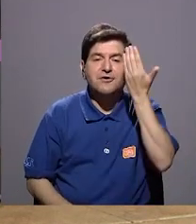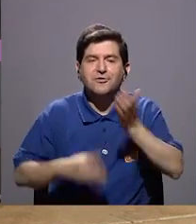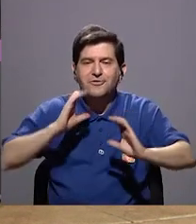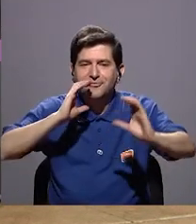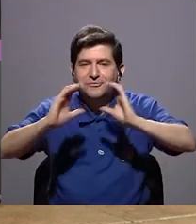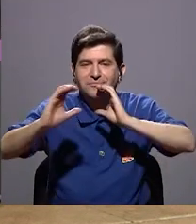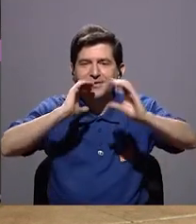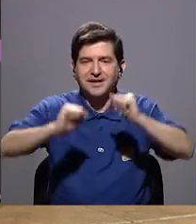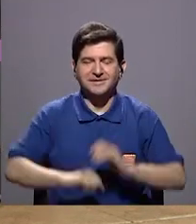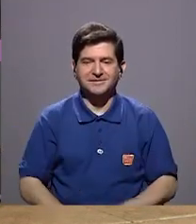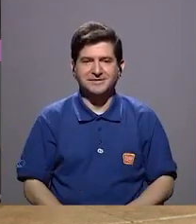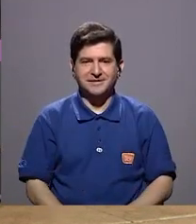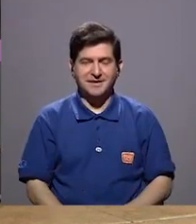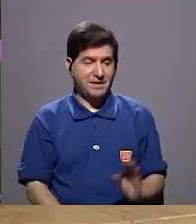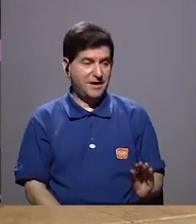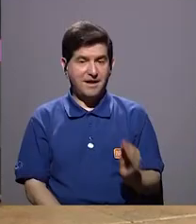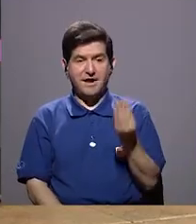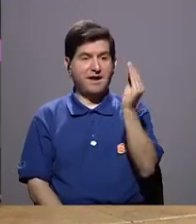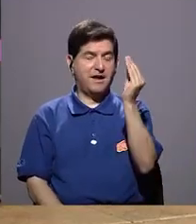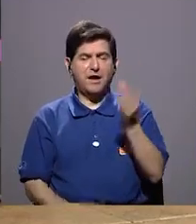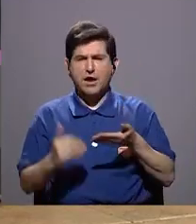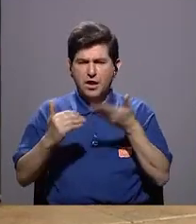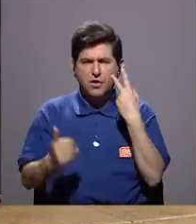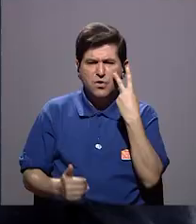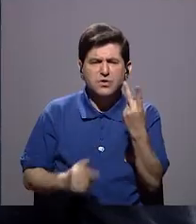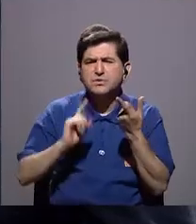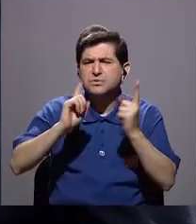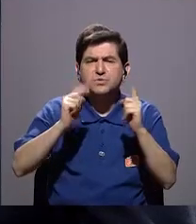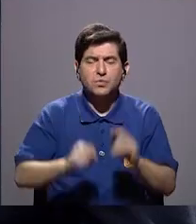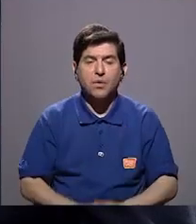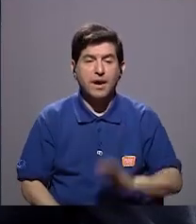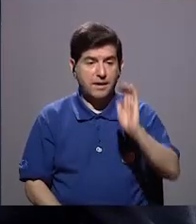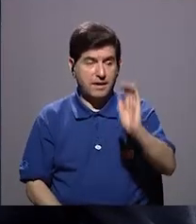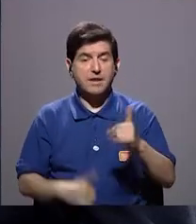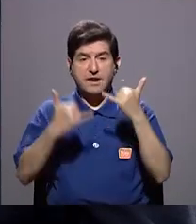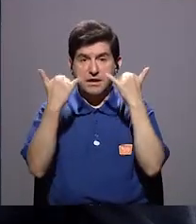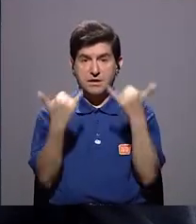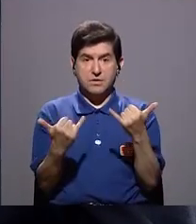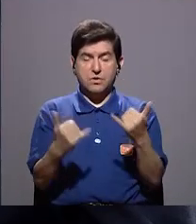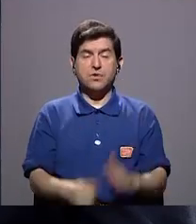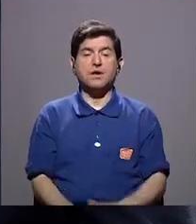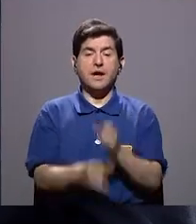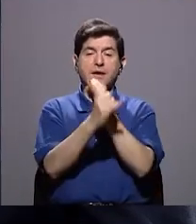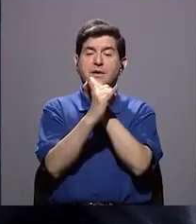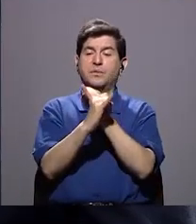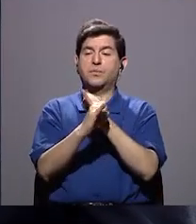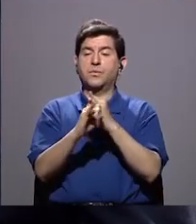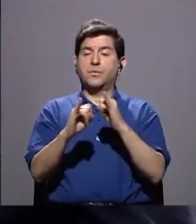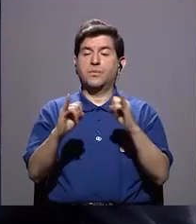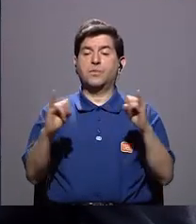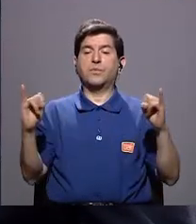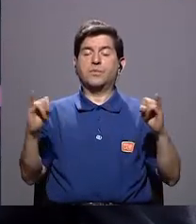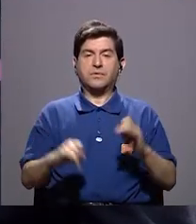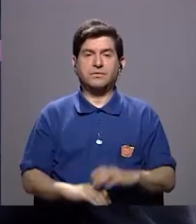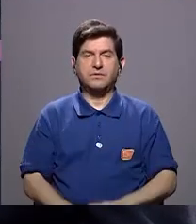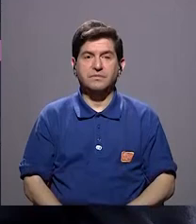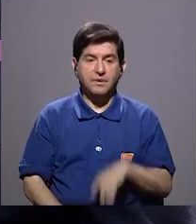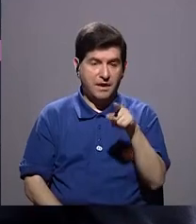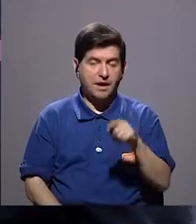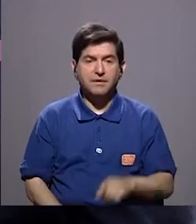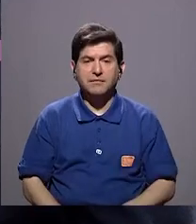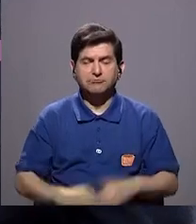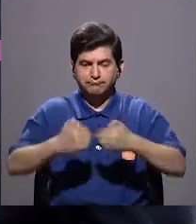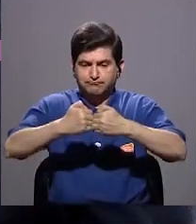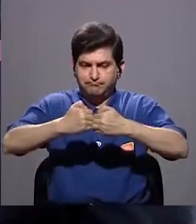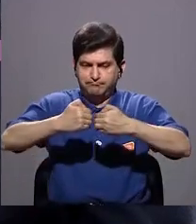comunicación. En adolescencia, ¿qué cosas podemos observar? Que sea un niño que ya va siendo más independiente, que sea un niño que se